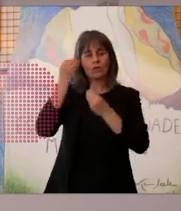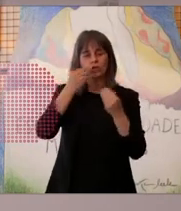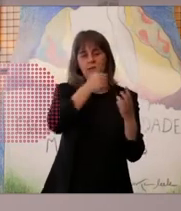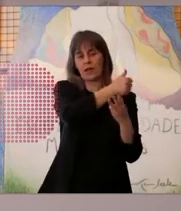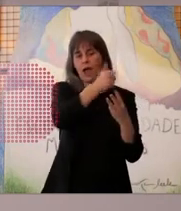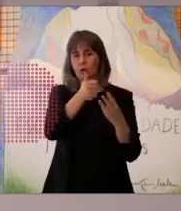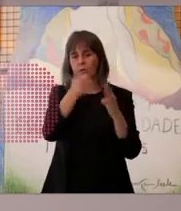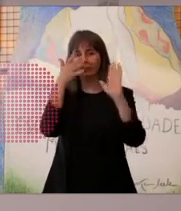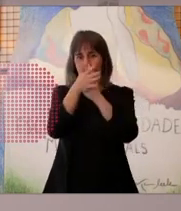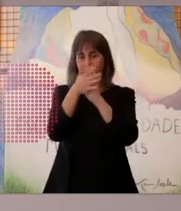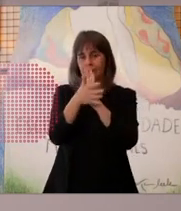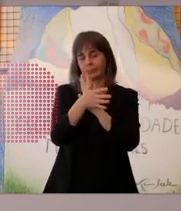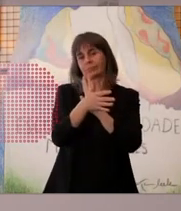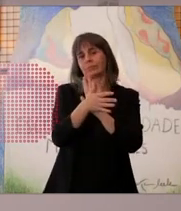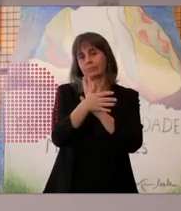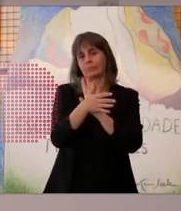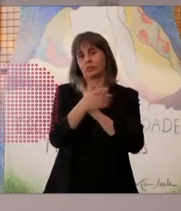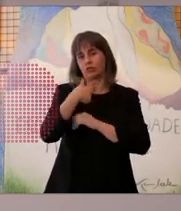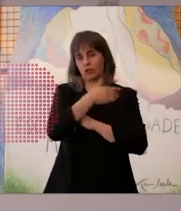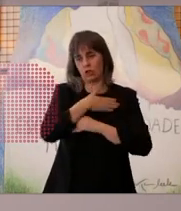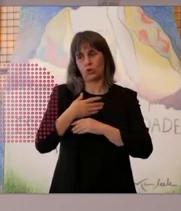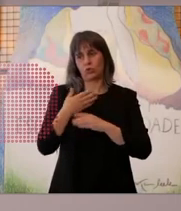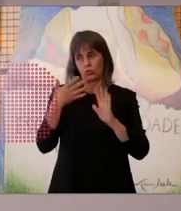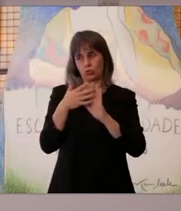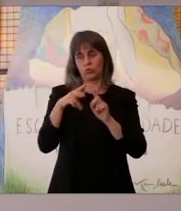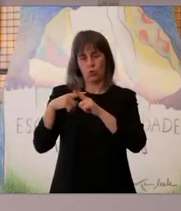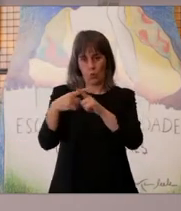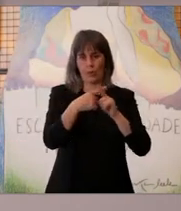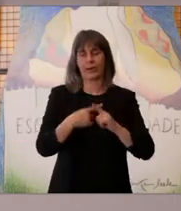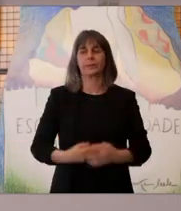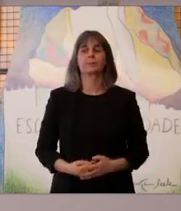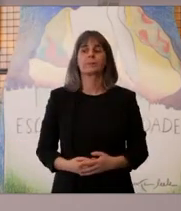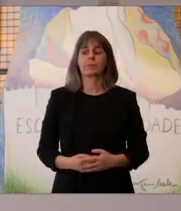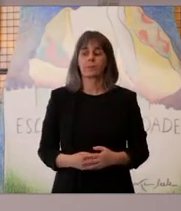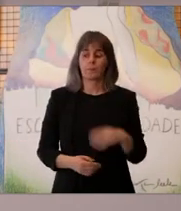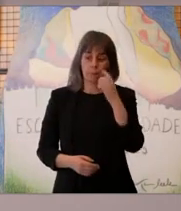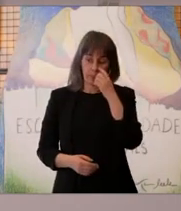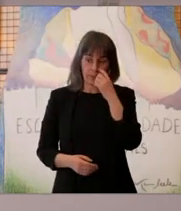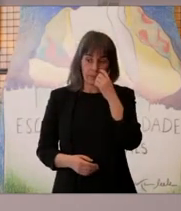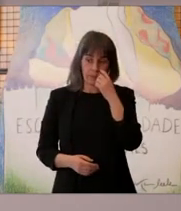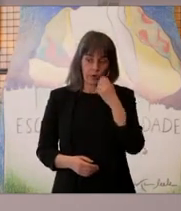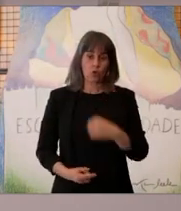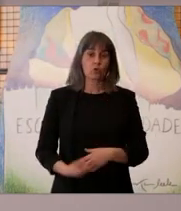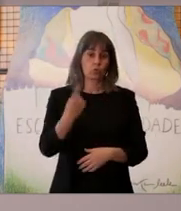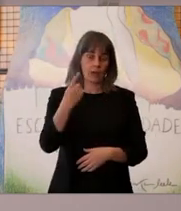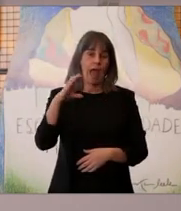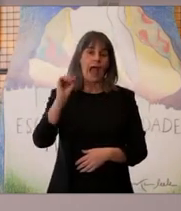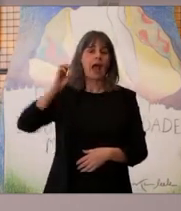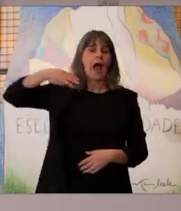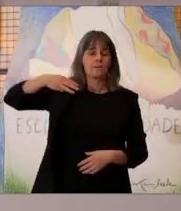torno a ellos en torno a lo que han dicho que yo quería compartir con vosotras y como una de ellas Victoria camps hace